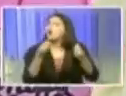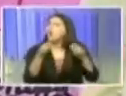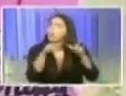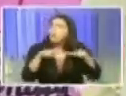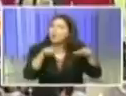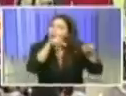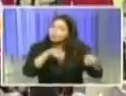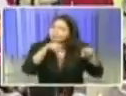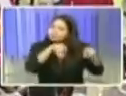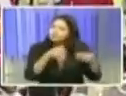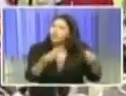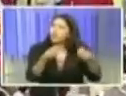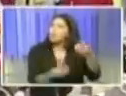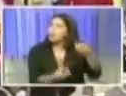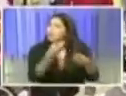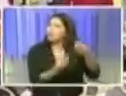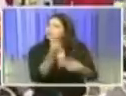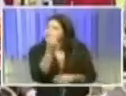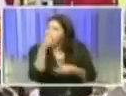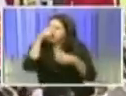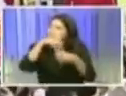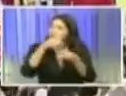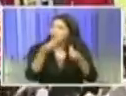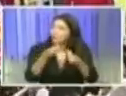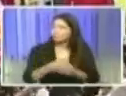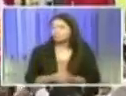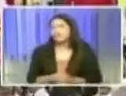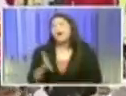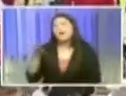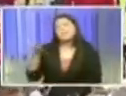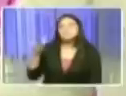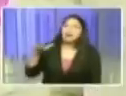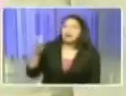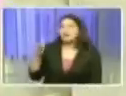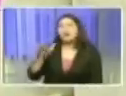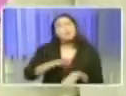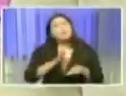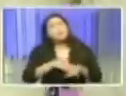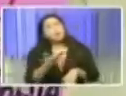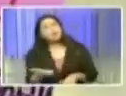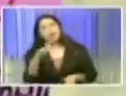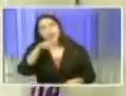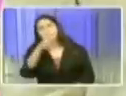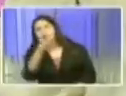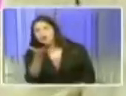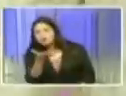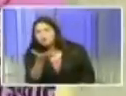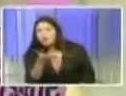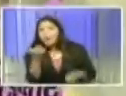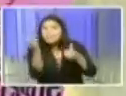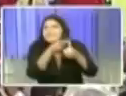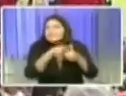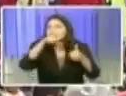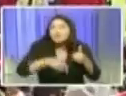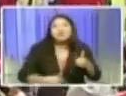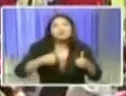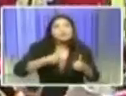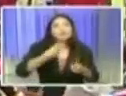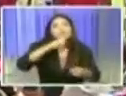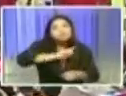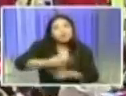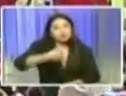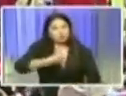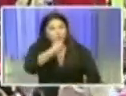huertos? ¿Cómo está la producción de semillas? A media marcha, presidente. A media marcha. ¿Por qué está a media marcha? Si es una prioridad que yo he establecido